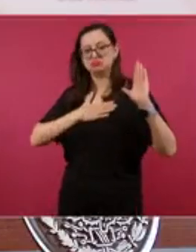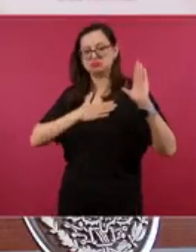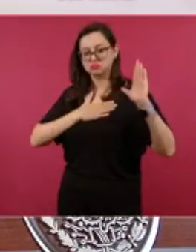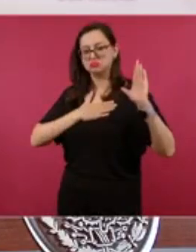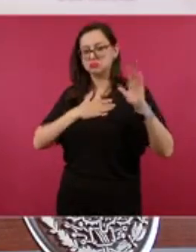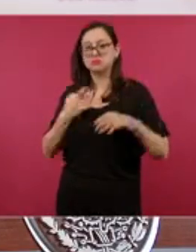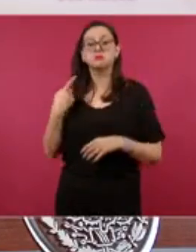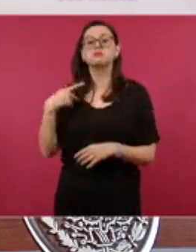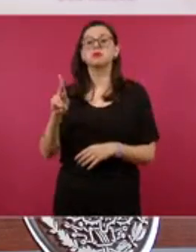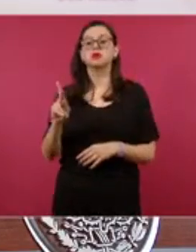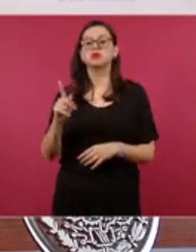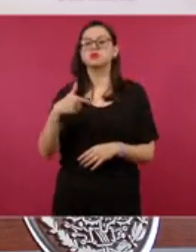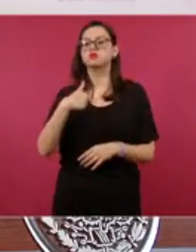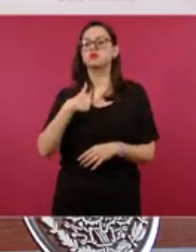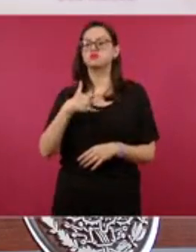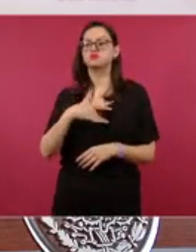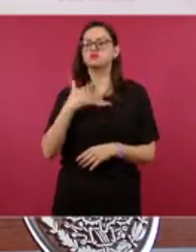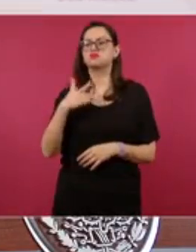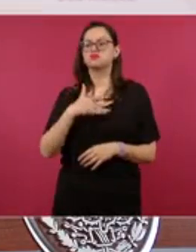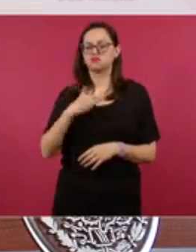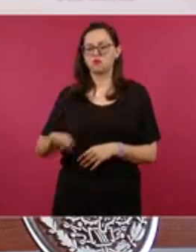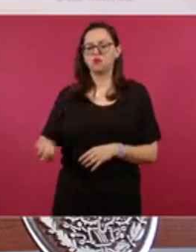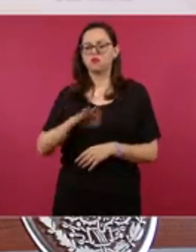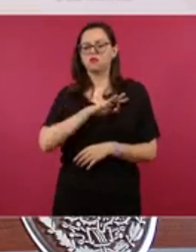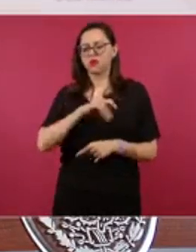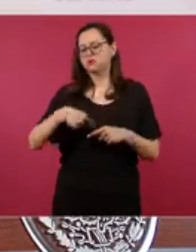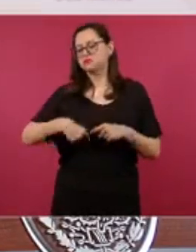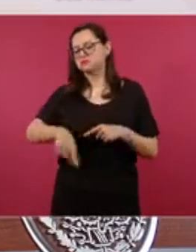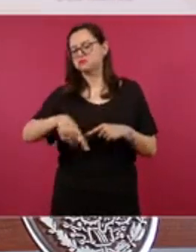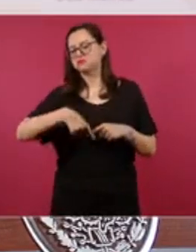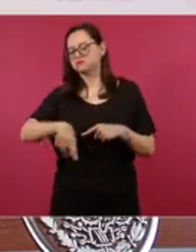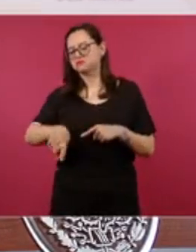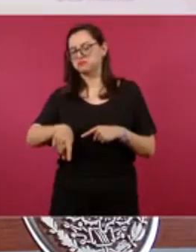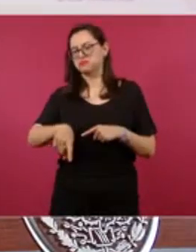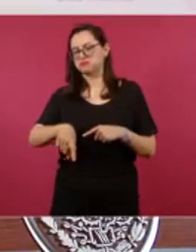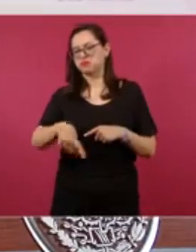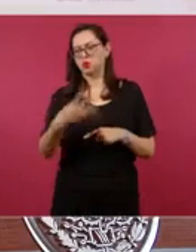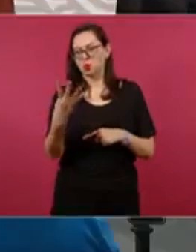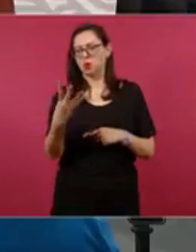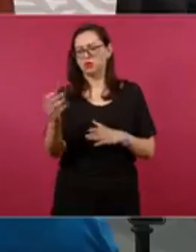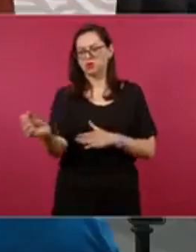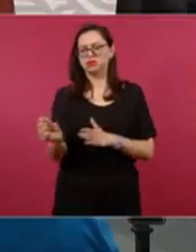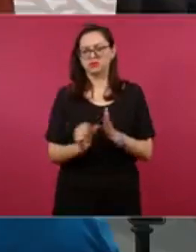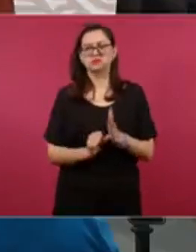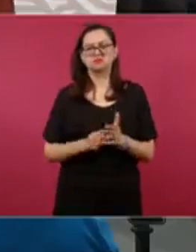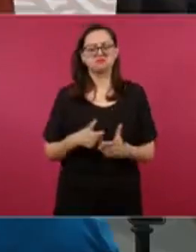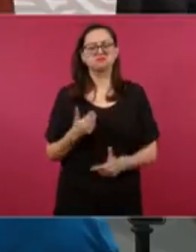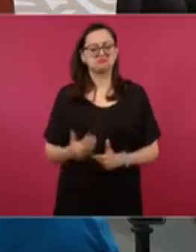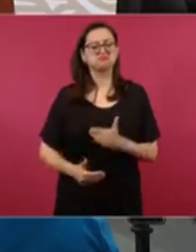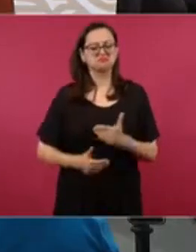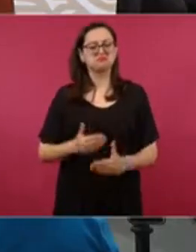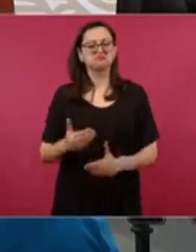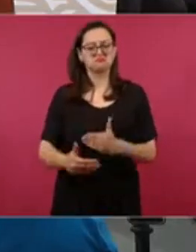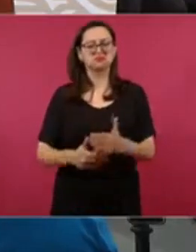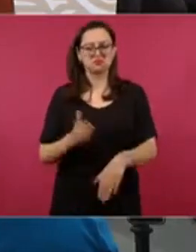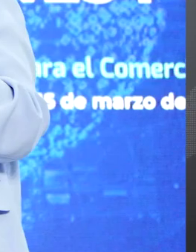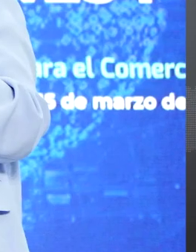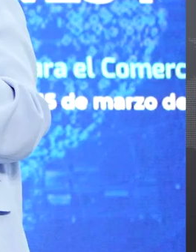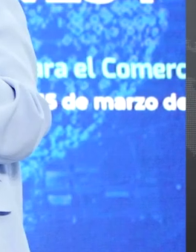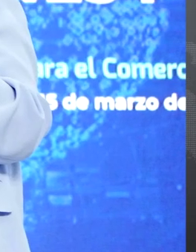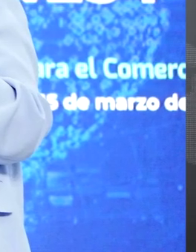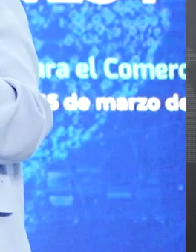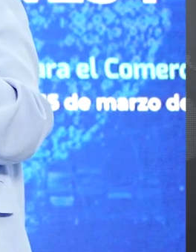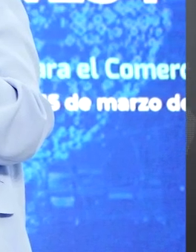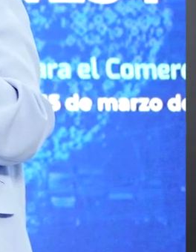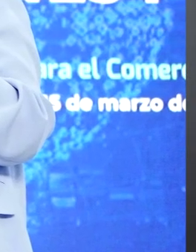El presidente Andrés Manuel López Obrador aseguró este martes que Xochitl Galvez, excandidata presidencial de la alianza opositora,